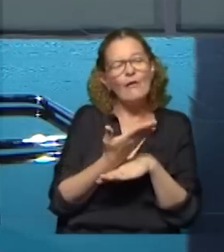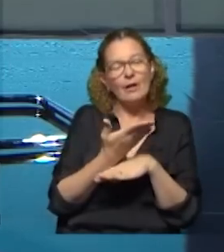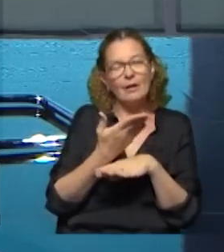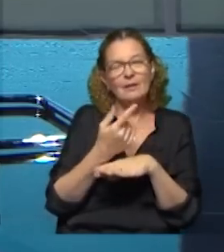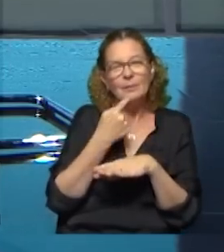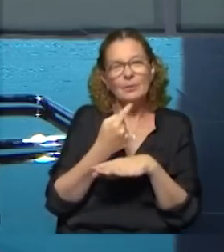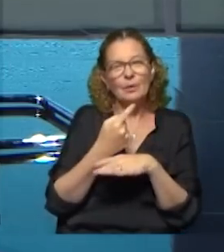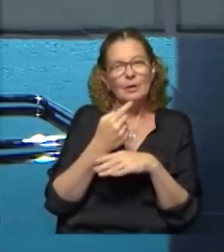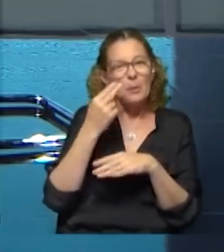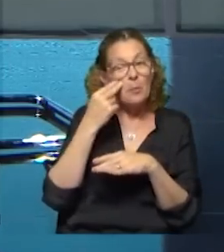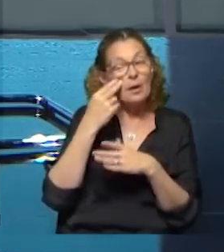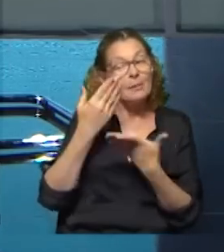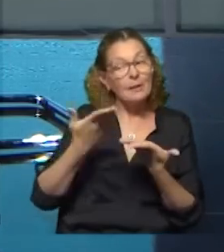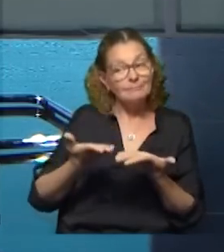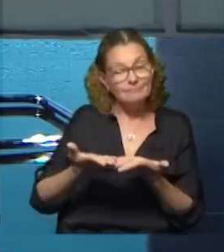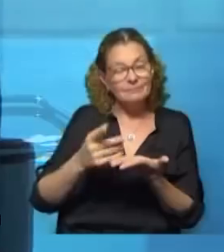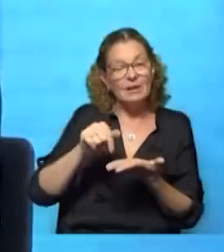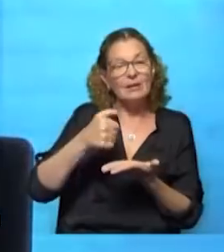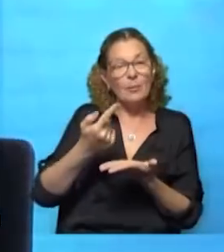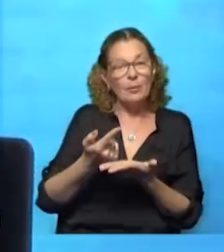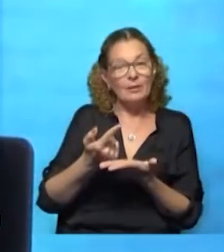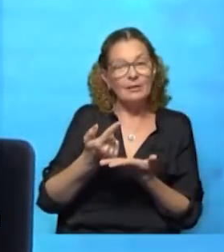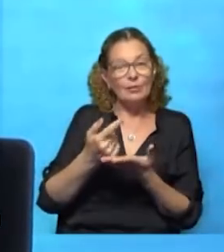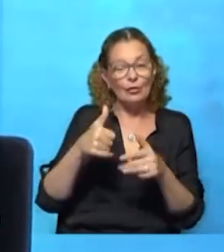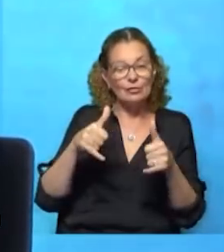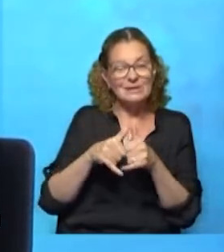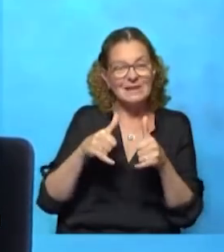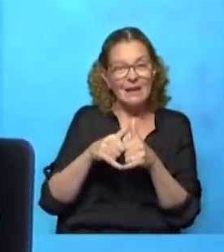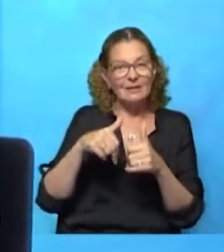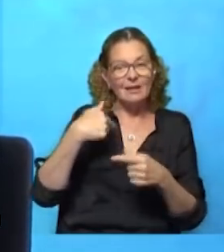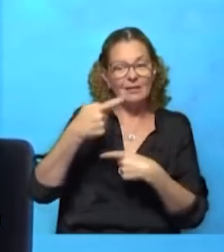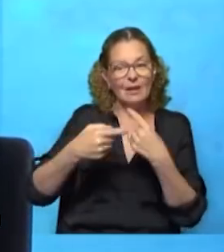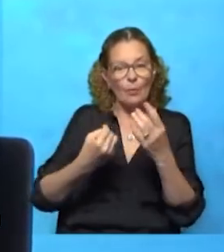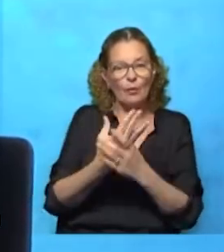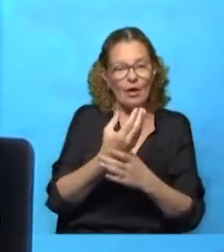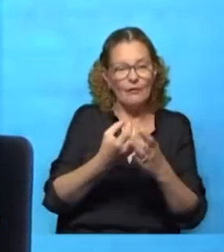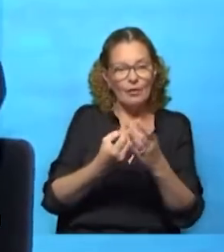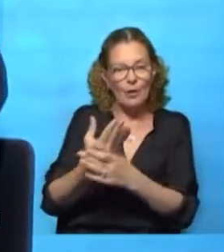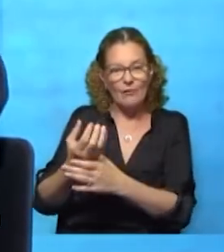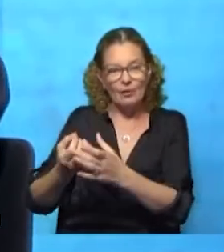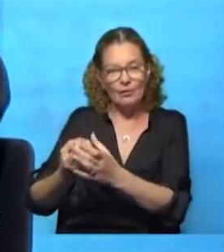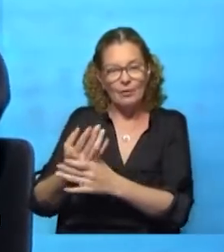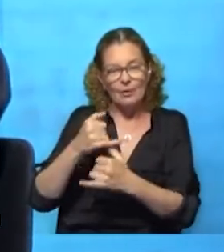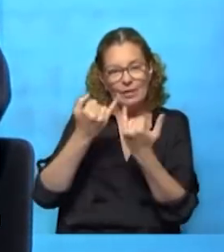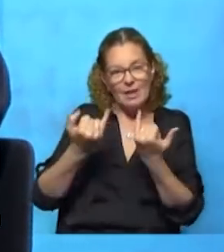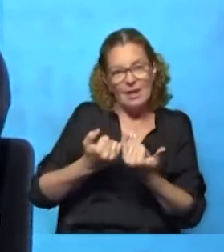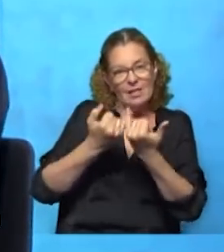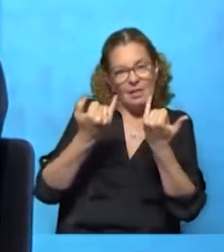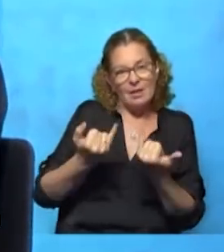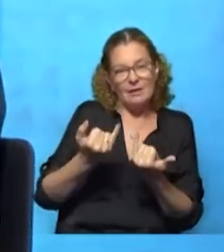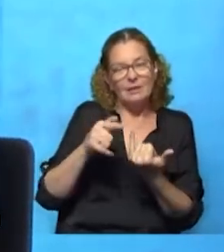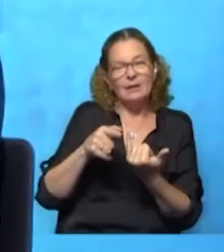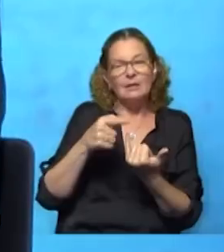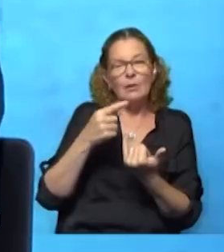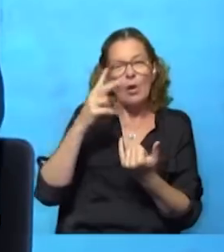este las consecuencias que pueda tener bueno estos chats que que siguen como como Gotera saliendo Día tras día donde